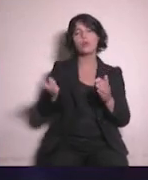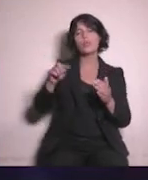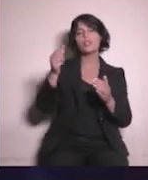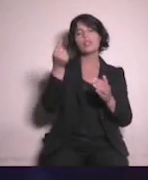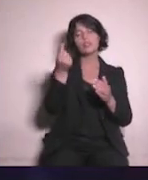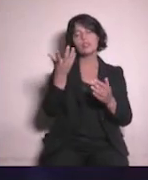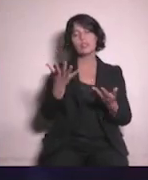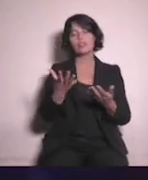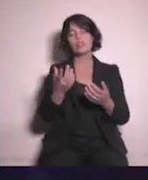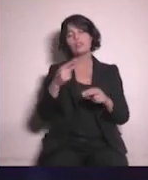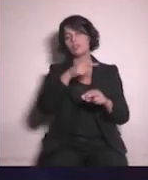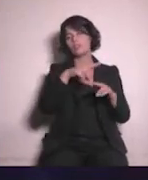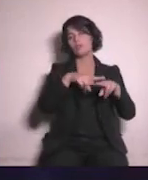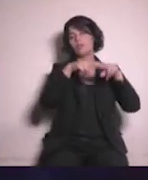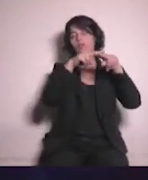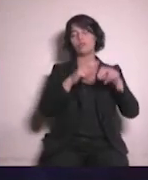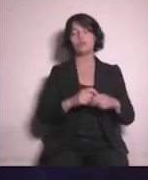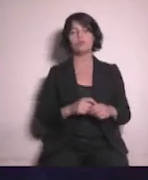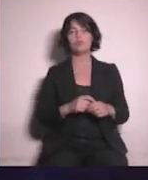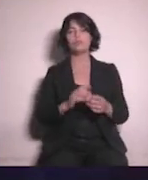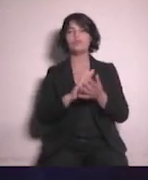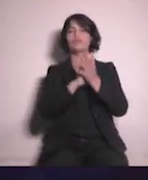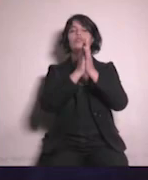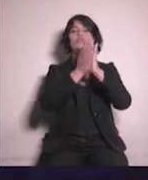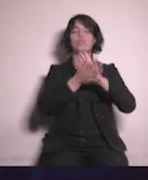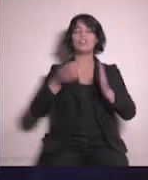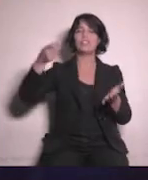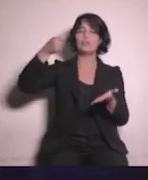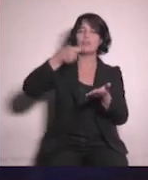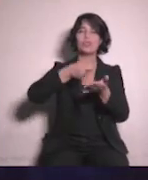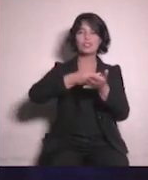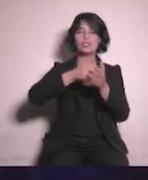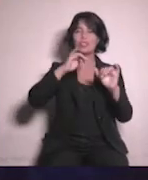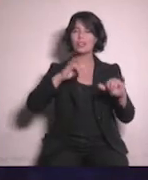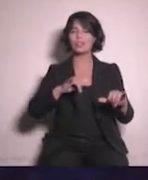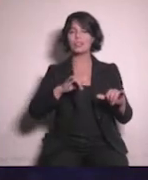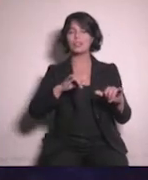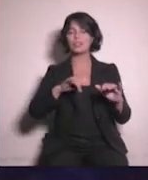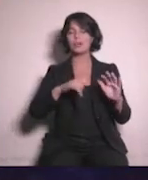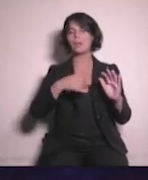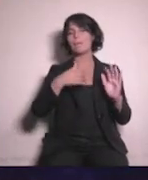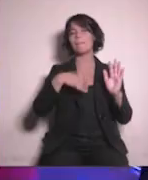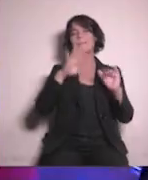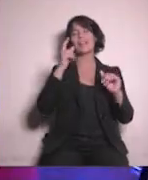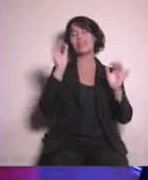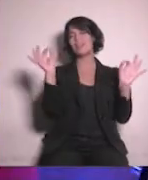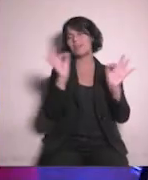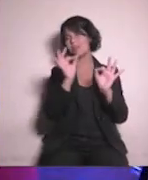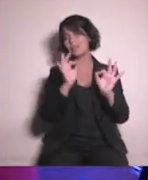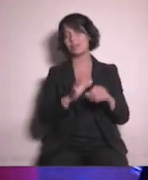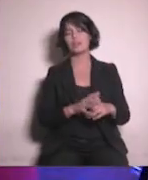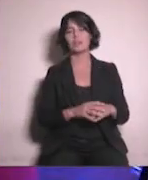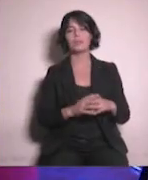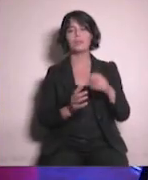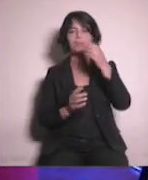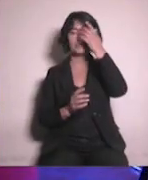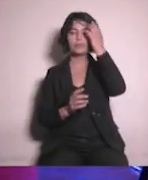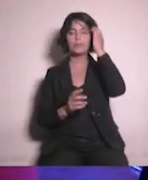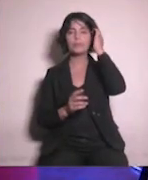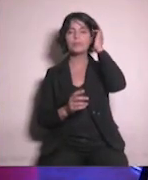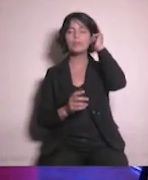Es decir, todas las inversiones acá están más que justificadas